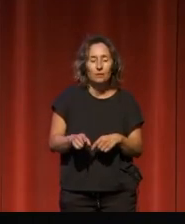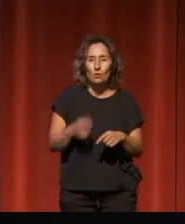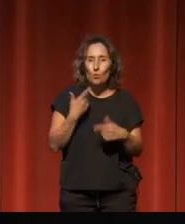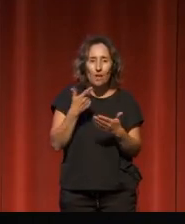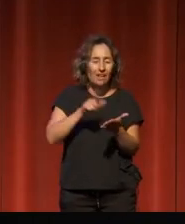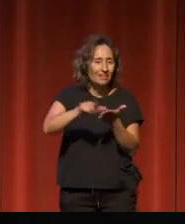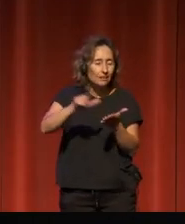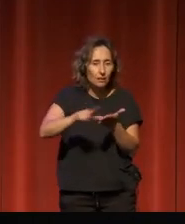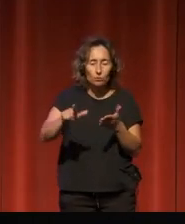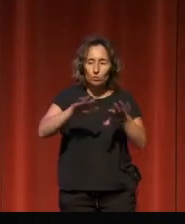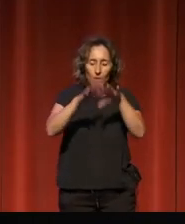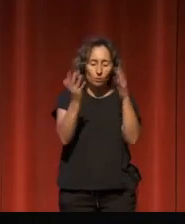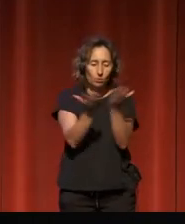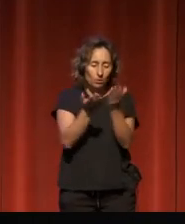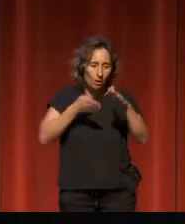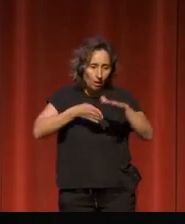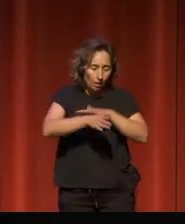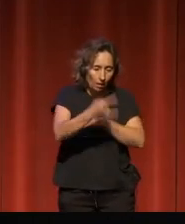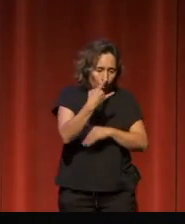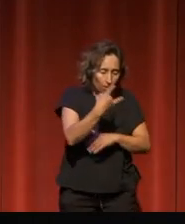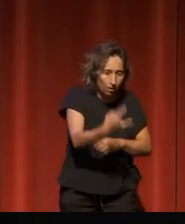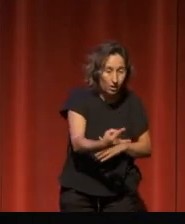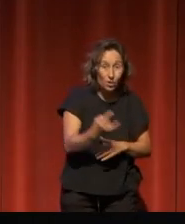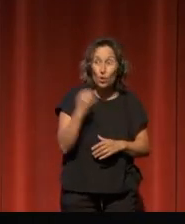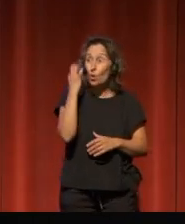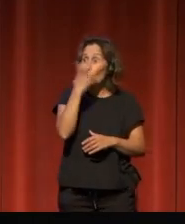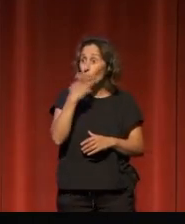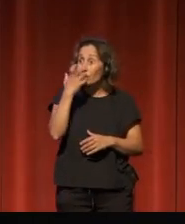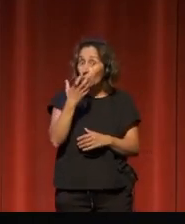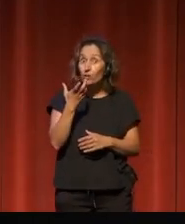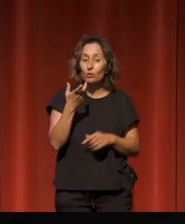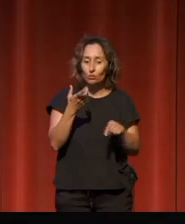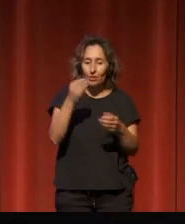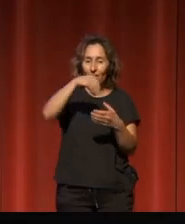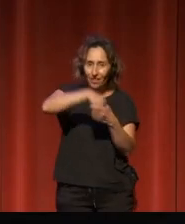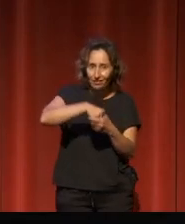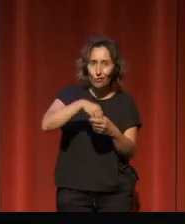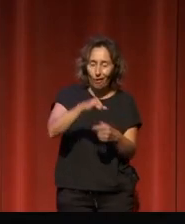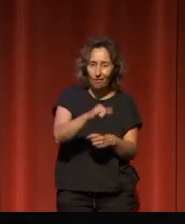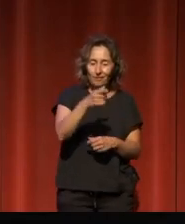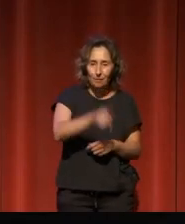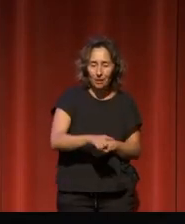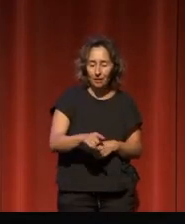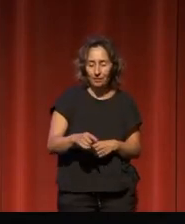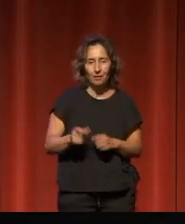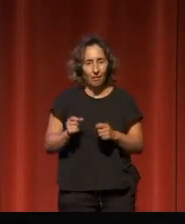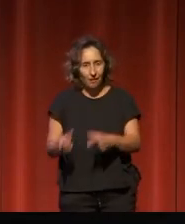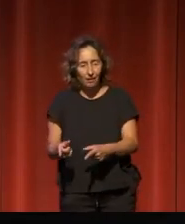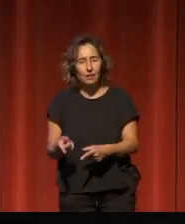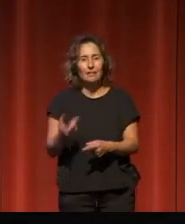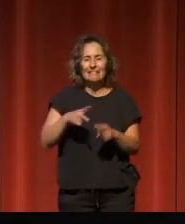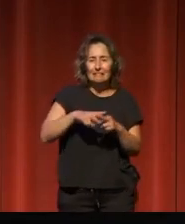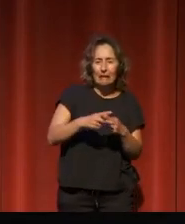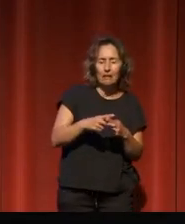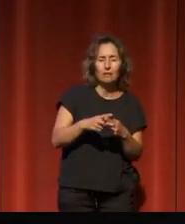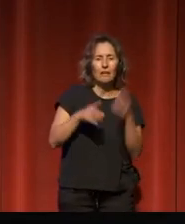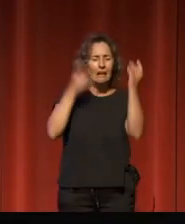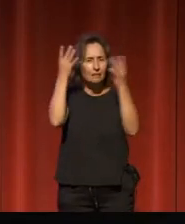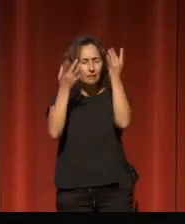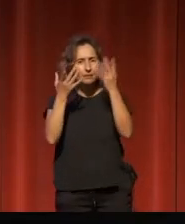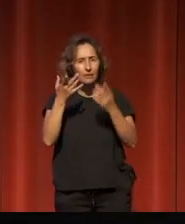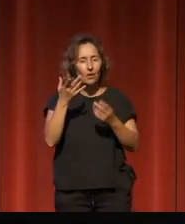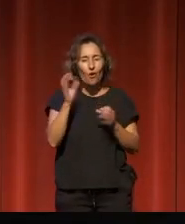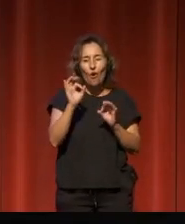la literatura esos cuentacuentos que también nos ofrecen las bibliotecas ilustraciones atractivas talleres anécdotas que